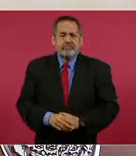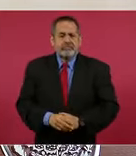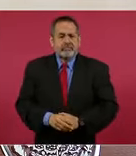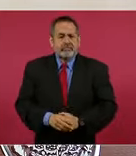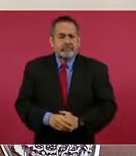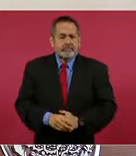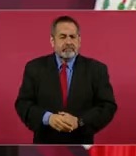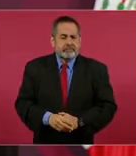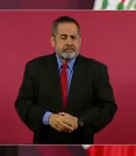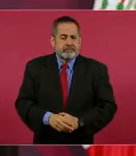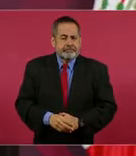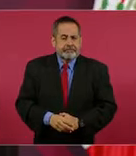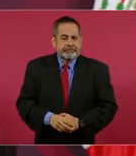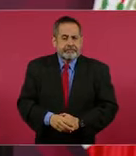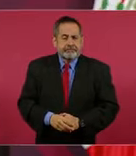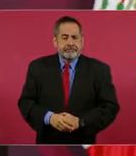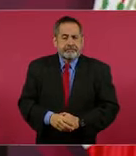que